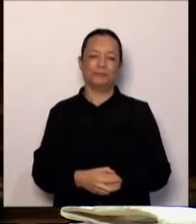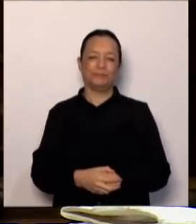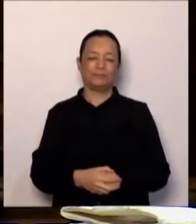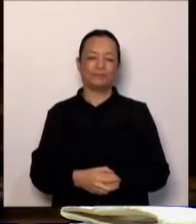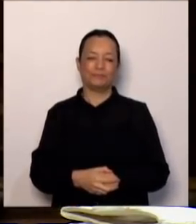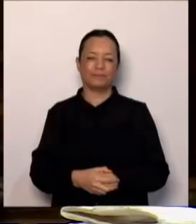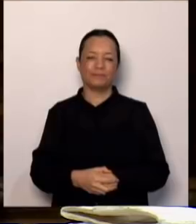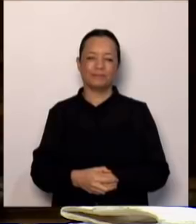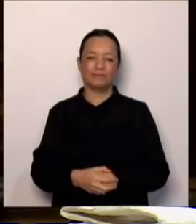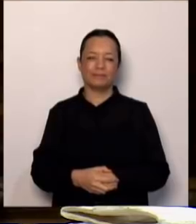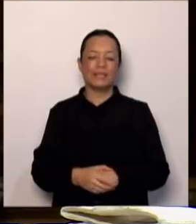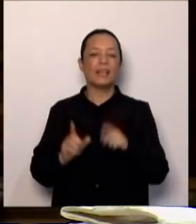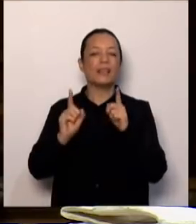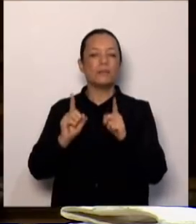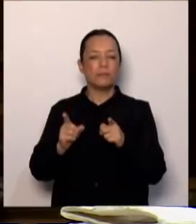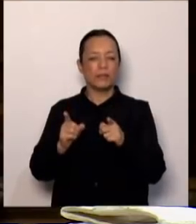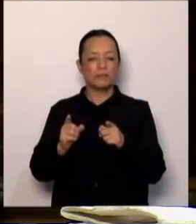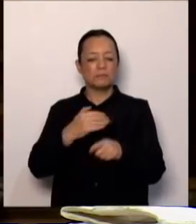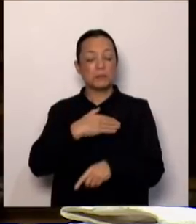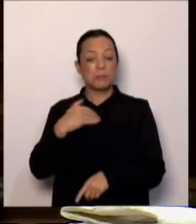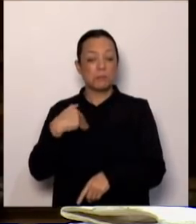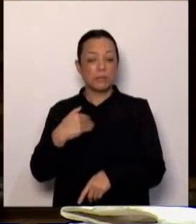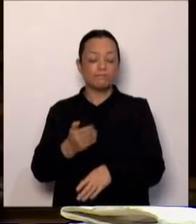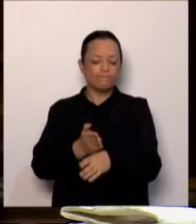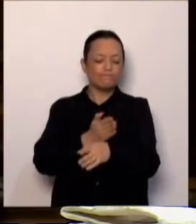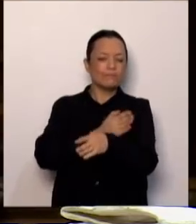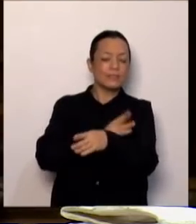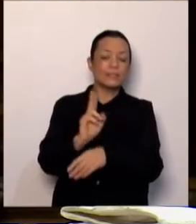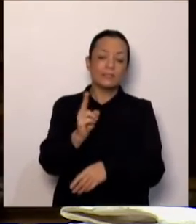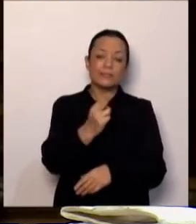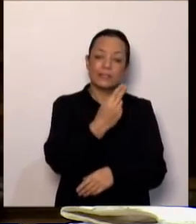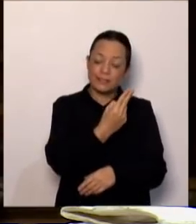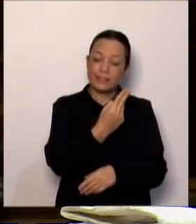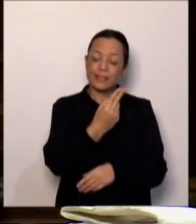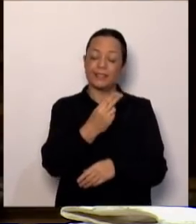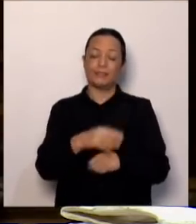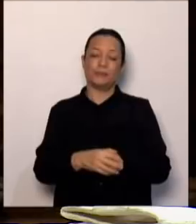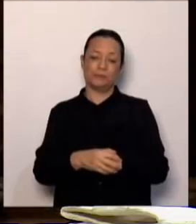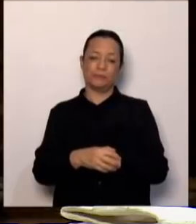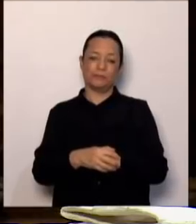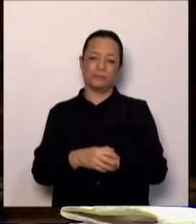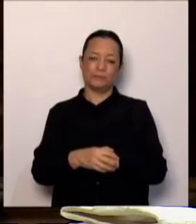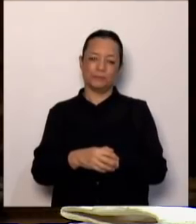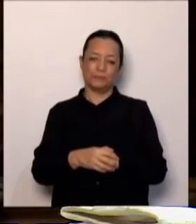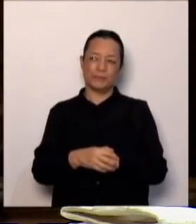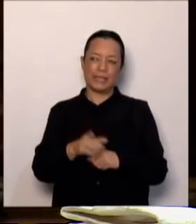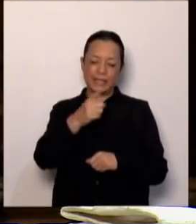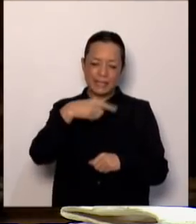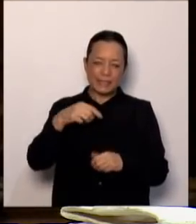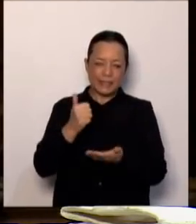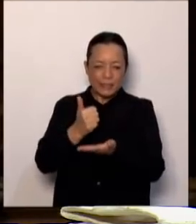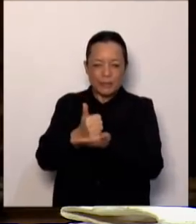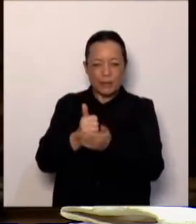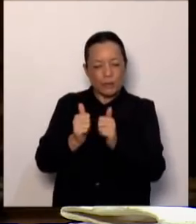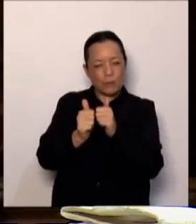Encomendemos también a todas las mamás que están en el cielo para que ellas nos sigan cuidando junto a